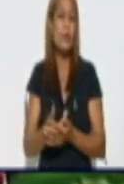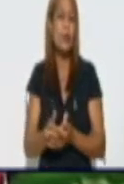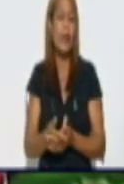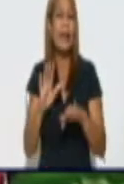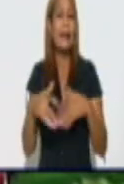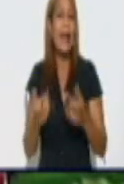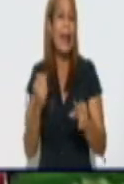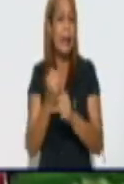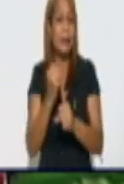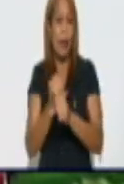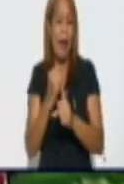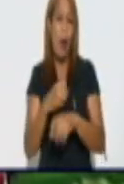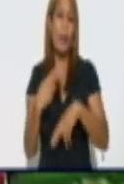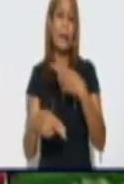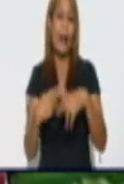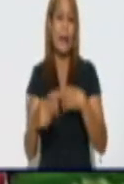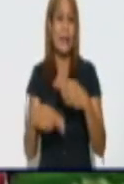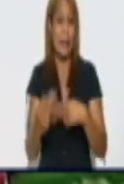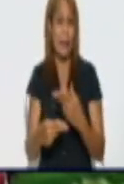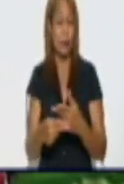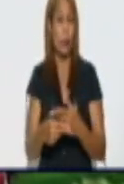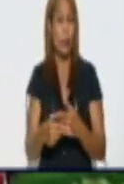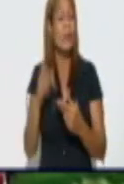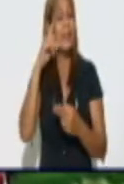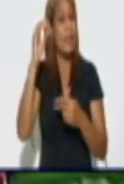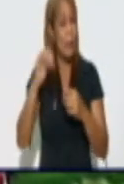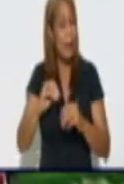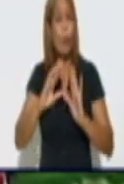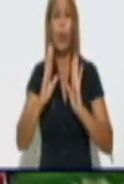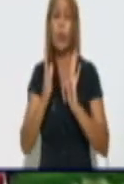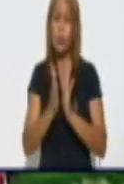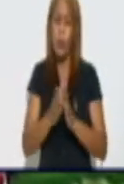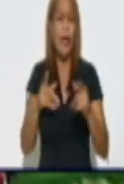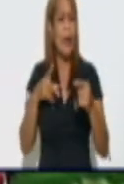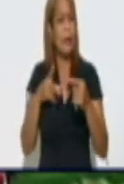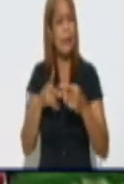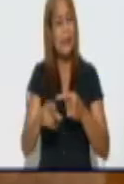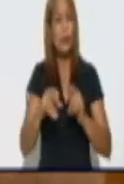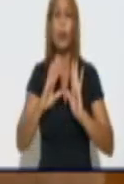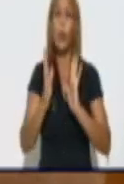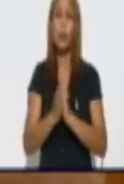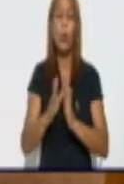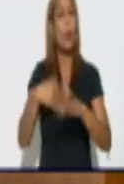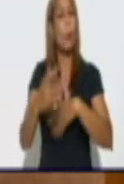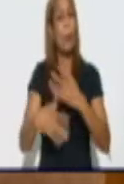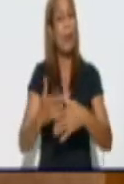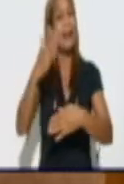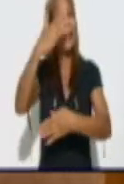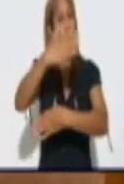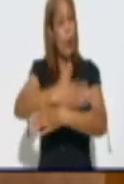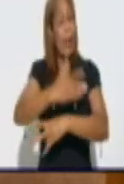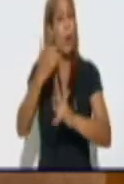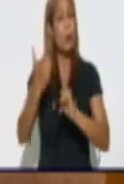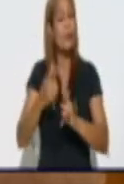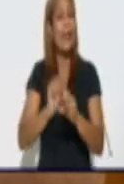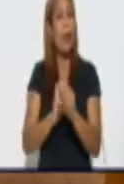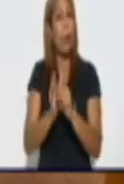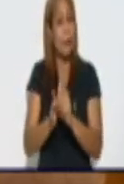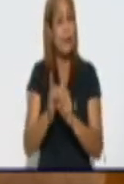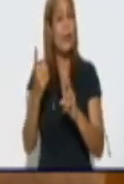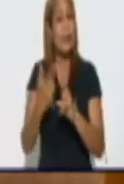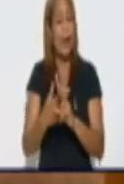que va desempeñando, a pesar de los pesares, la empresa de acueducto y alcantarillado. A ver, decirle a